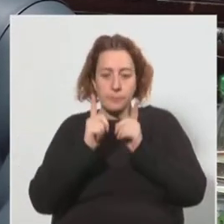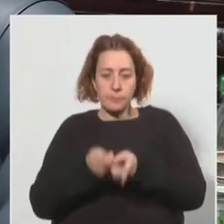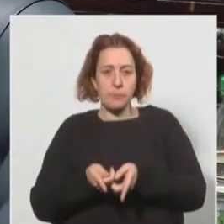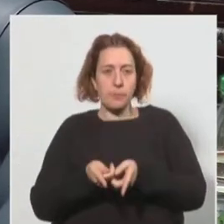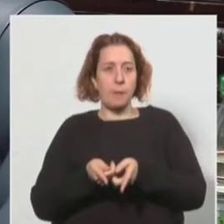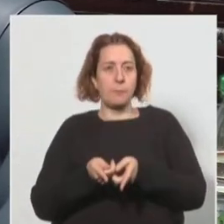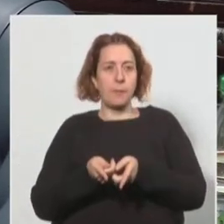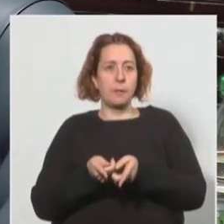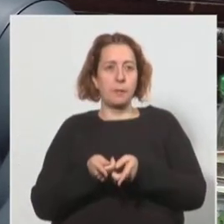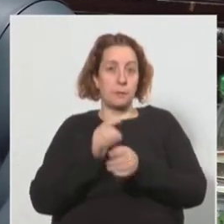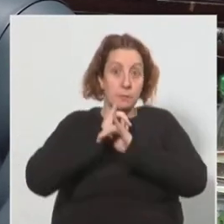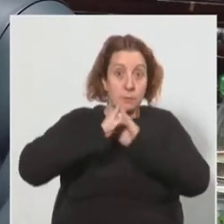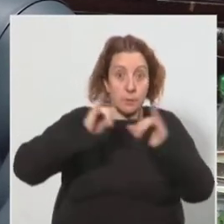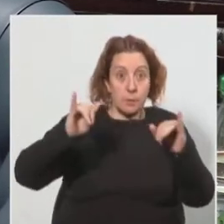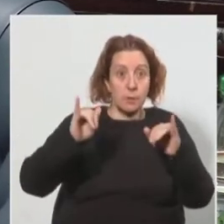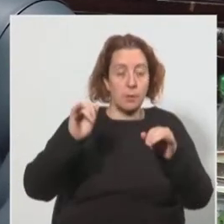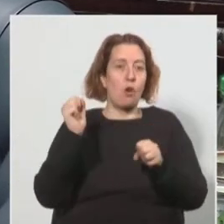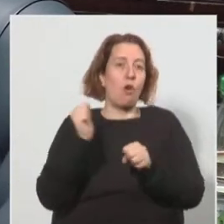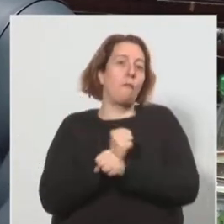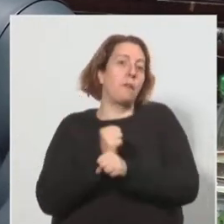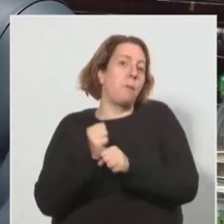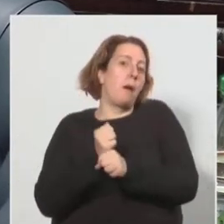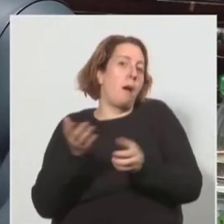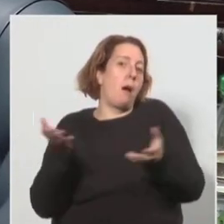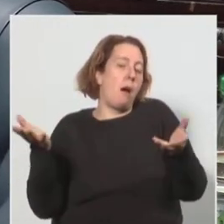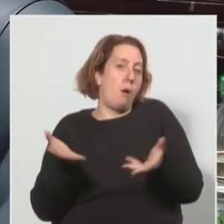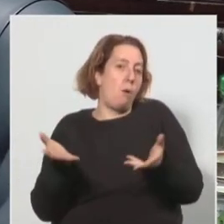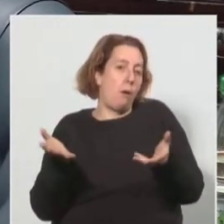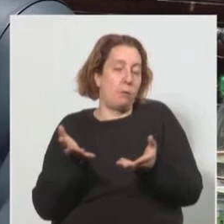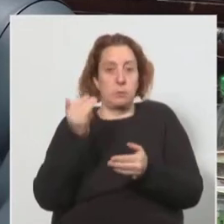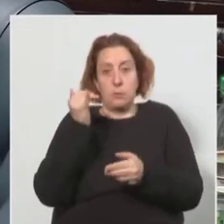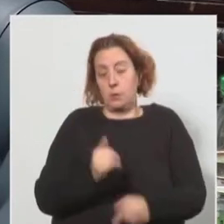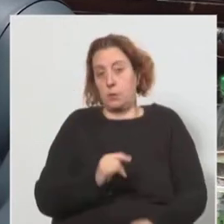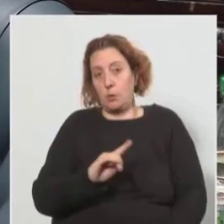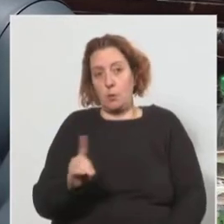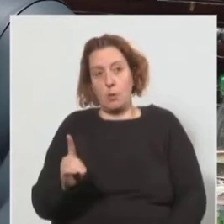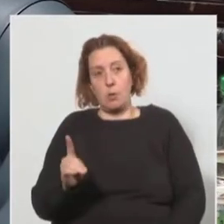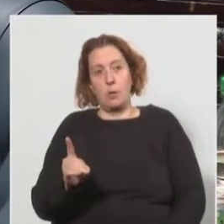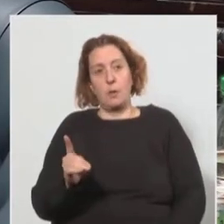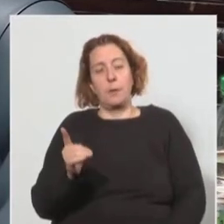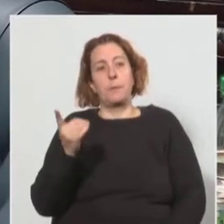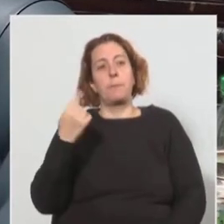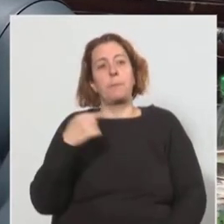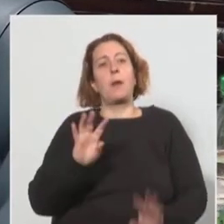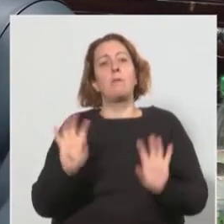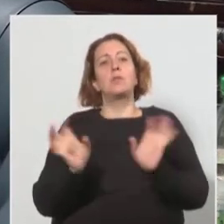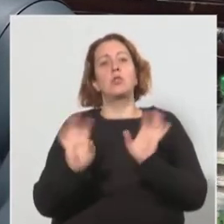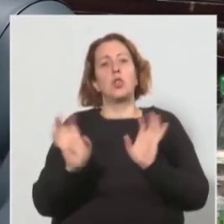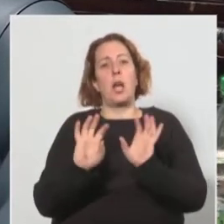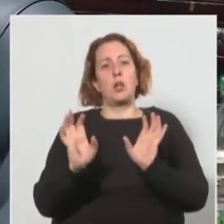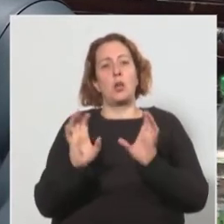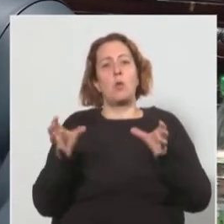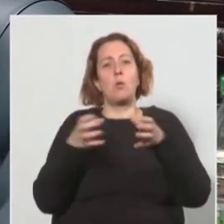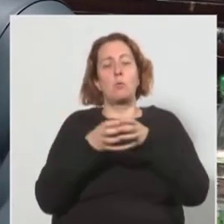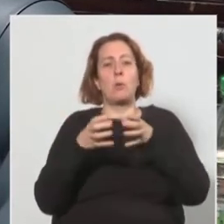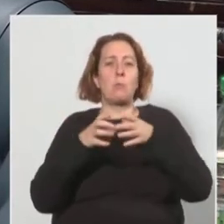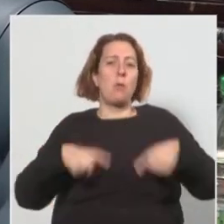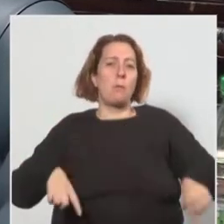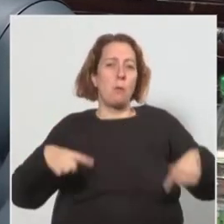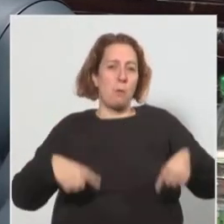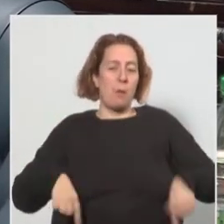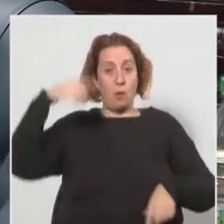según trascendidos, y se nos confirmará aquí o no, que funcionarios de nuestro cuerpo diplomático en